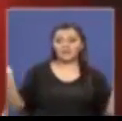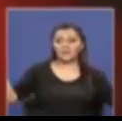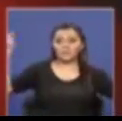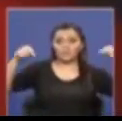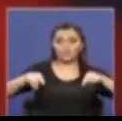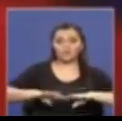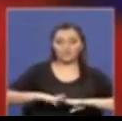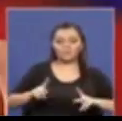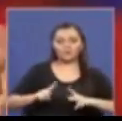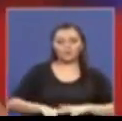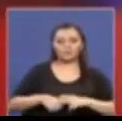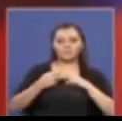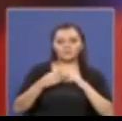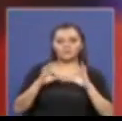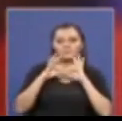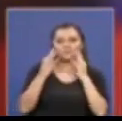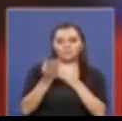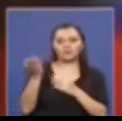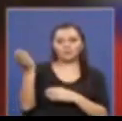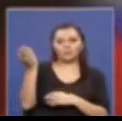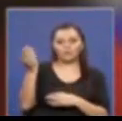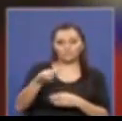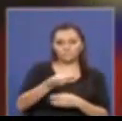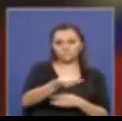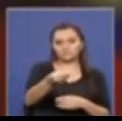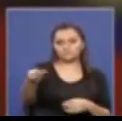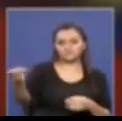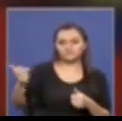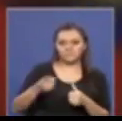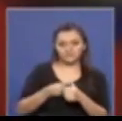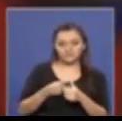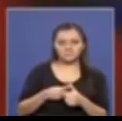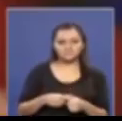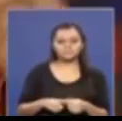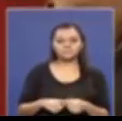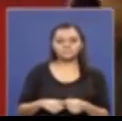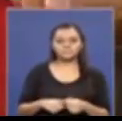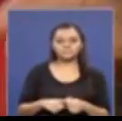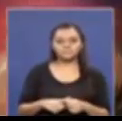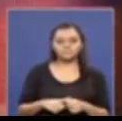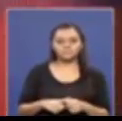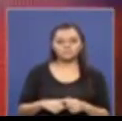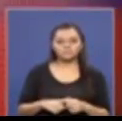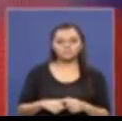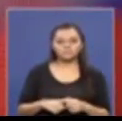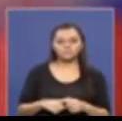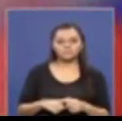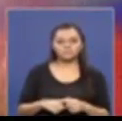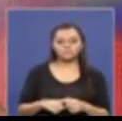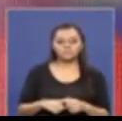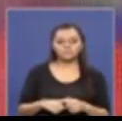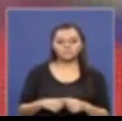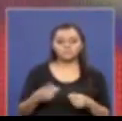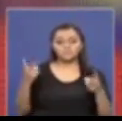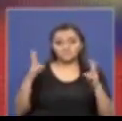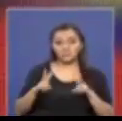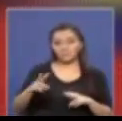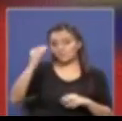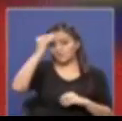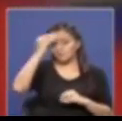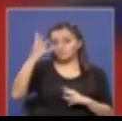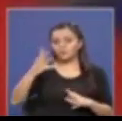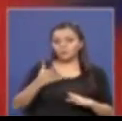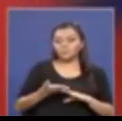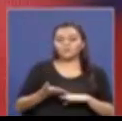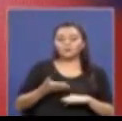empezar con las familias del Bono de Desarrollo Humano. Sigamos. Dicho sea de paso, también recibimos un informe de cómo va